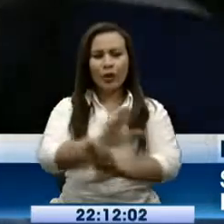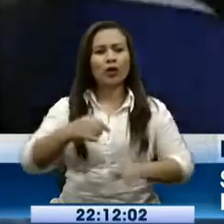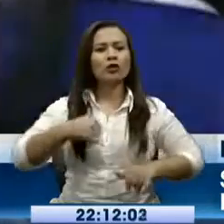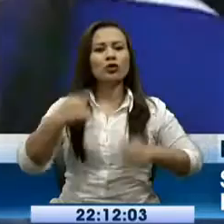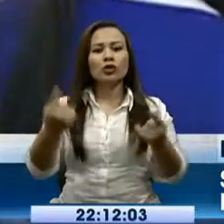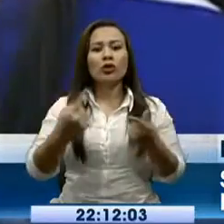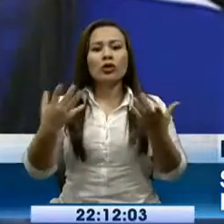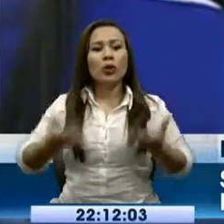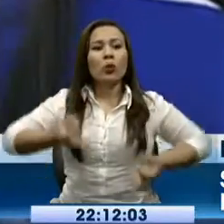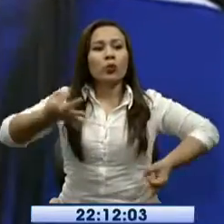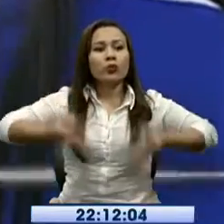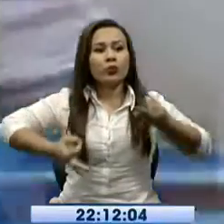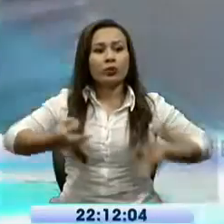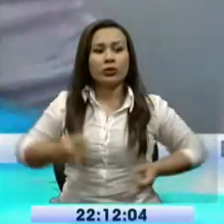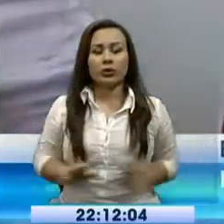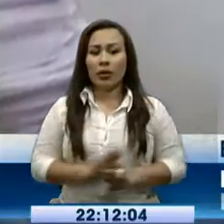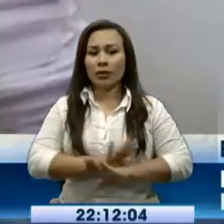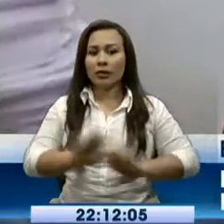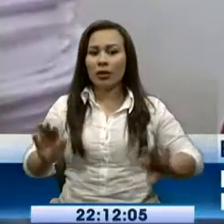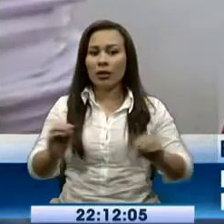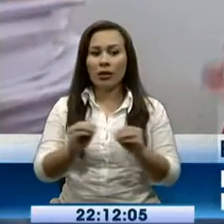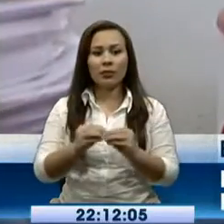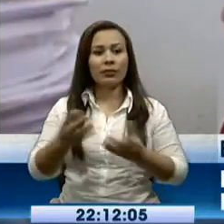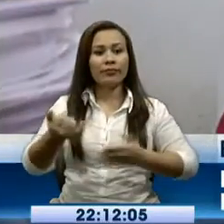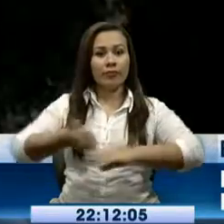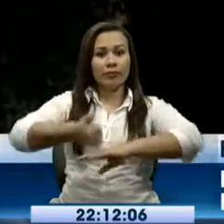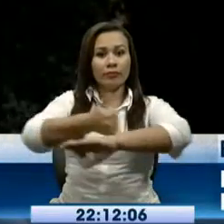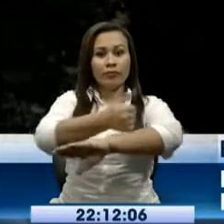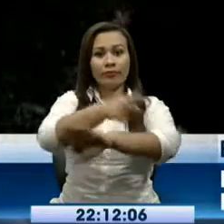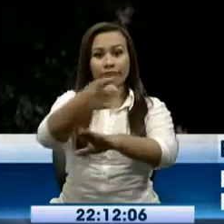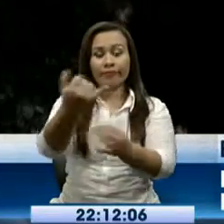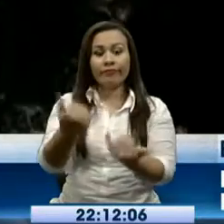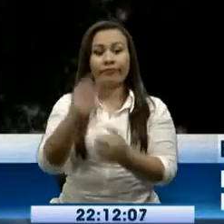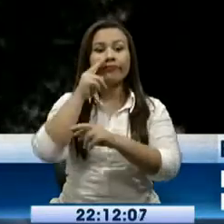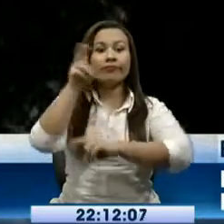hija. El caso está en manos de las autoridades. Informó Rosalena Vázquez.